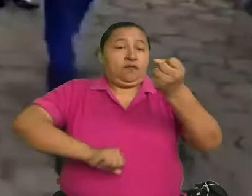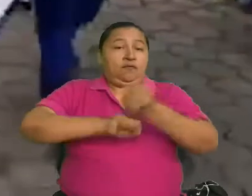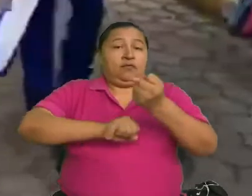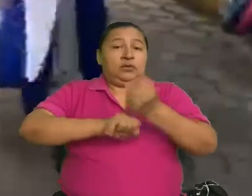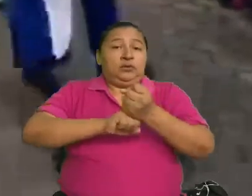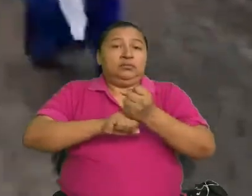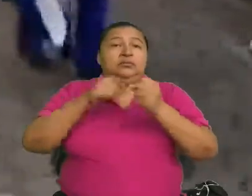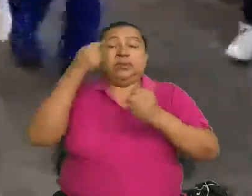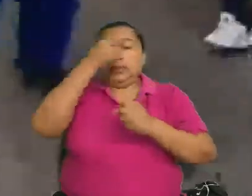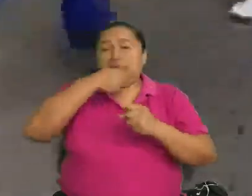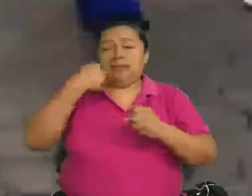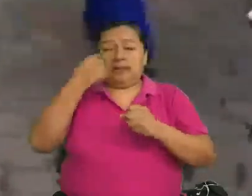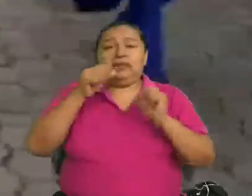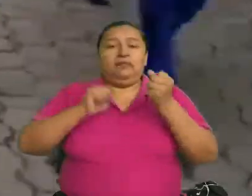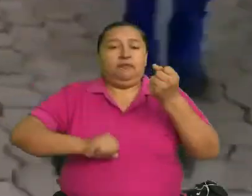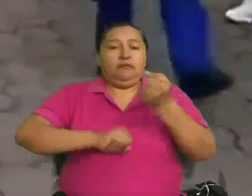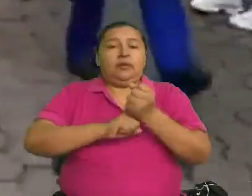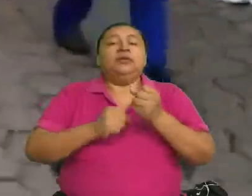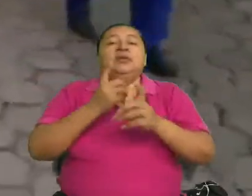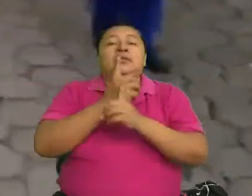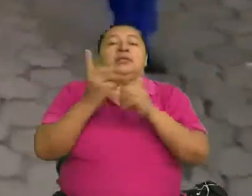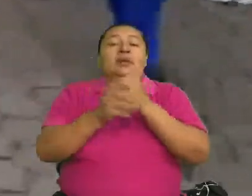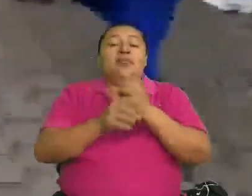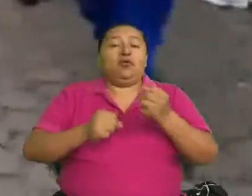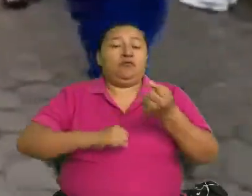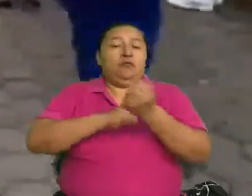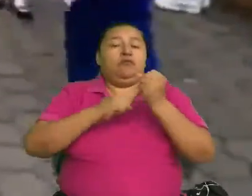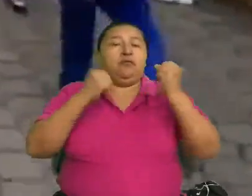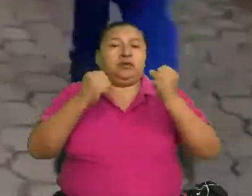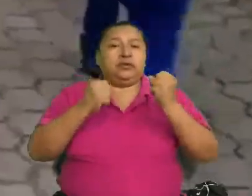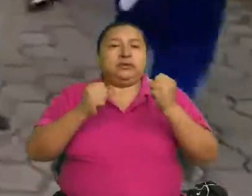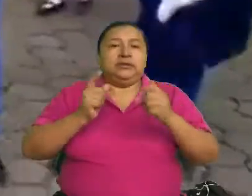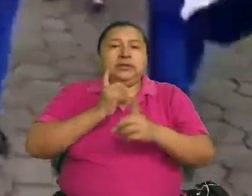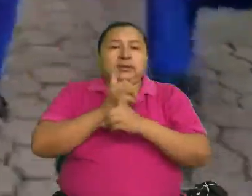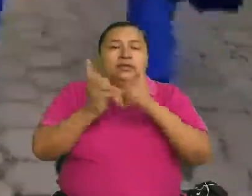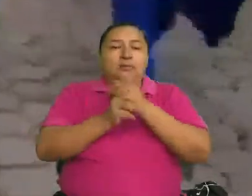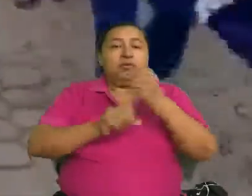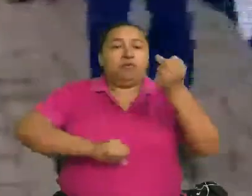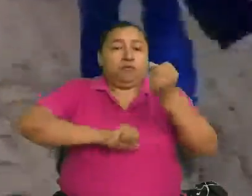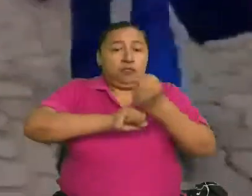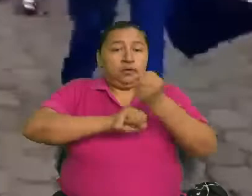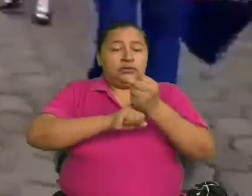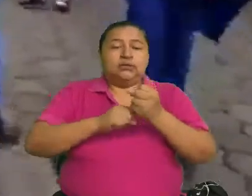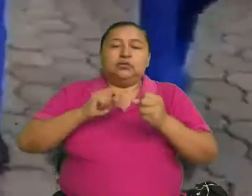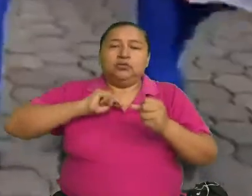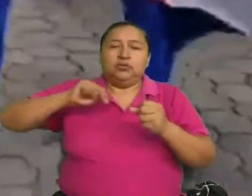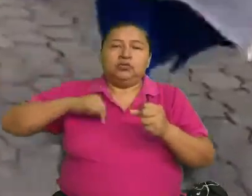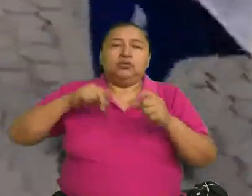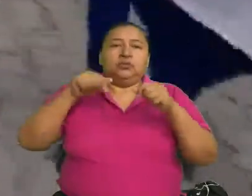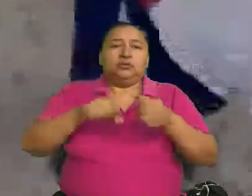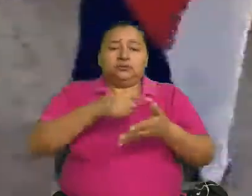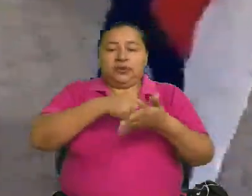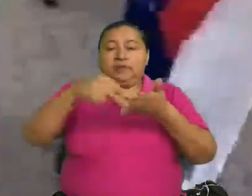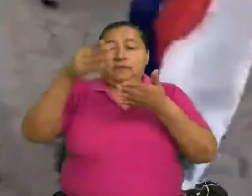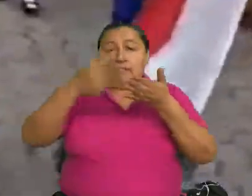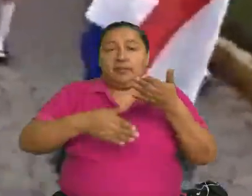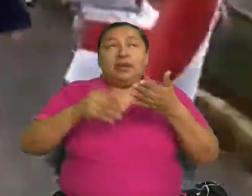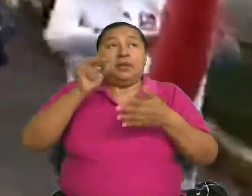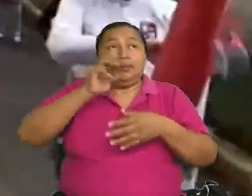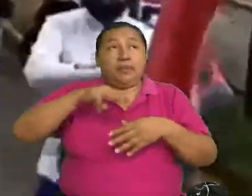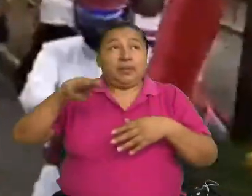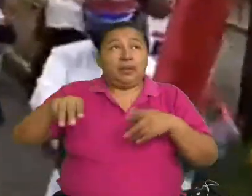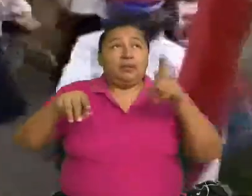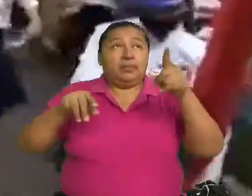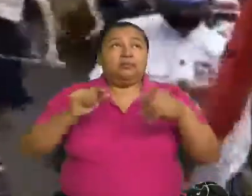través de la identidad. Hay que consolidarla. Hay que fortalecer lo que somos nosotros. Es el fin de semana en Matagalpa. Ah,